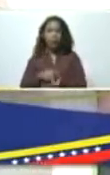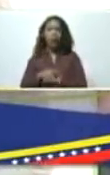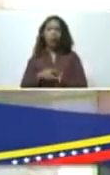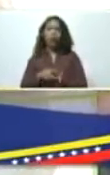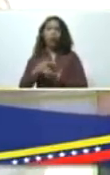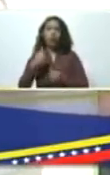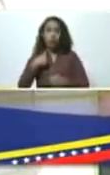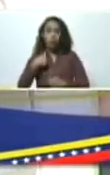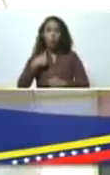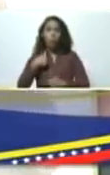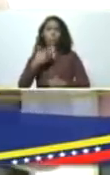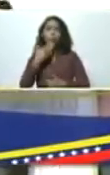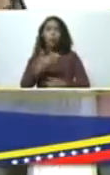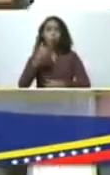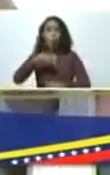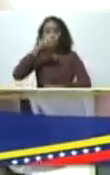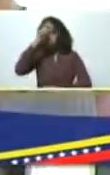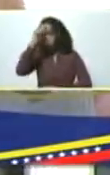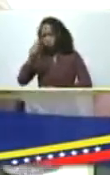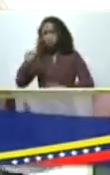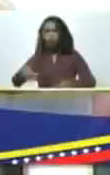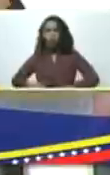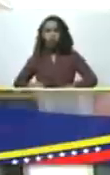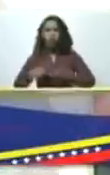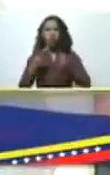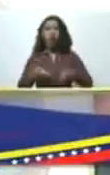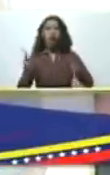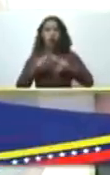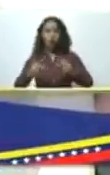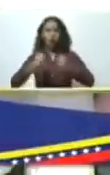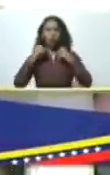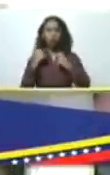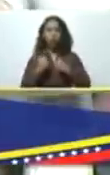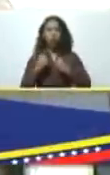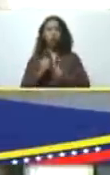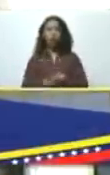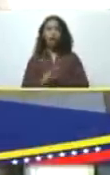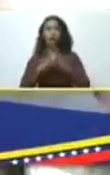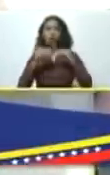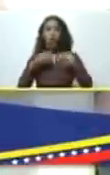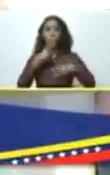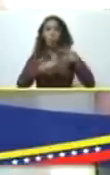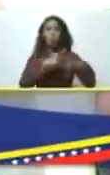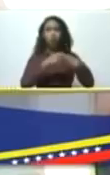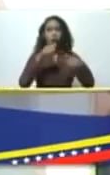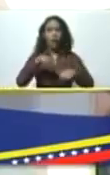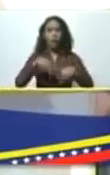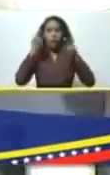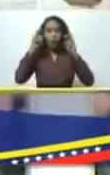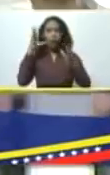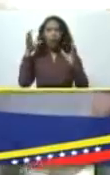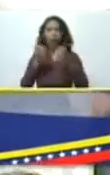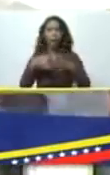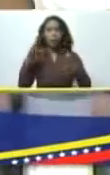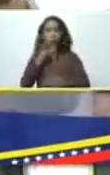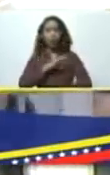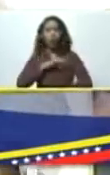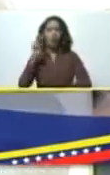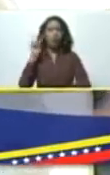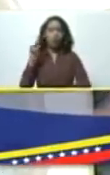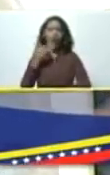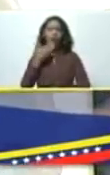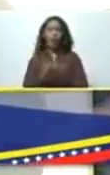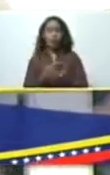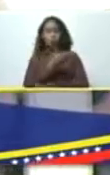que yo me permito hoy reconocer el esfuerzo, la valentía, el coraje, el pundonor de todos los productores, en este caso del campo venezolano, que gracias a ustedes,